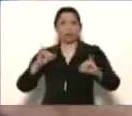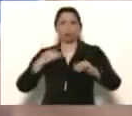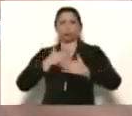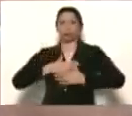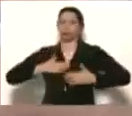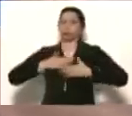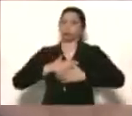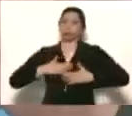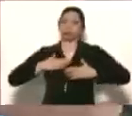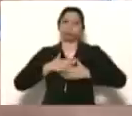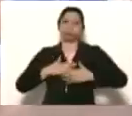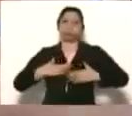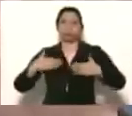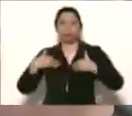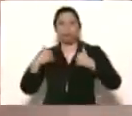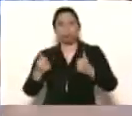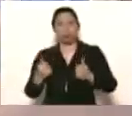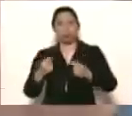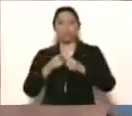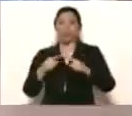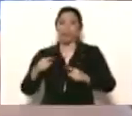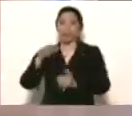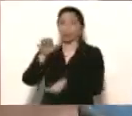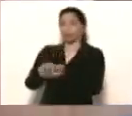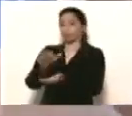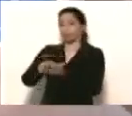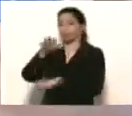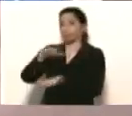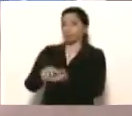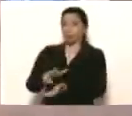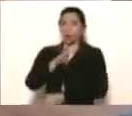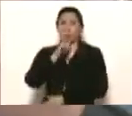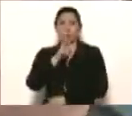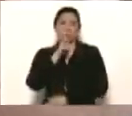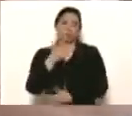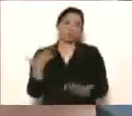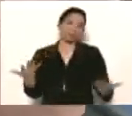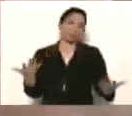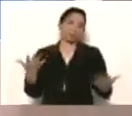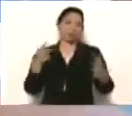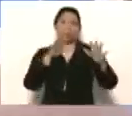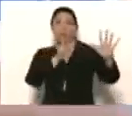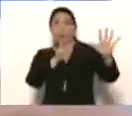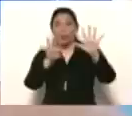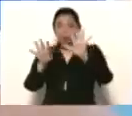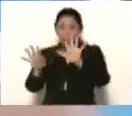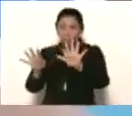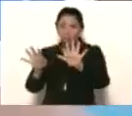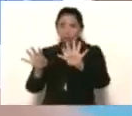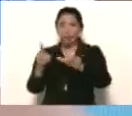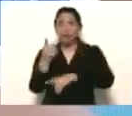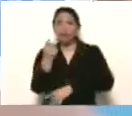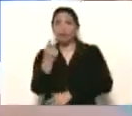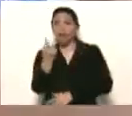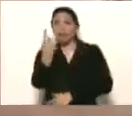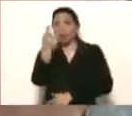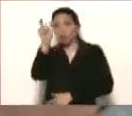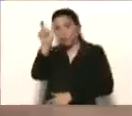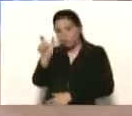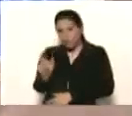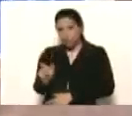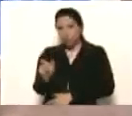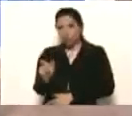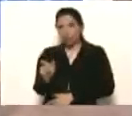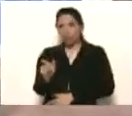recuperado no así en el caso de las partes parte tenemos 99 nos faltaba un caso para llegar a la centena